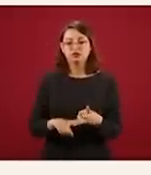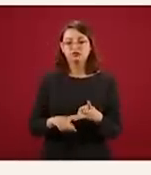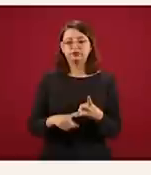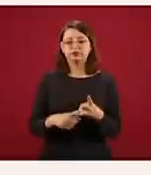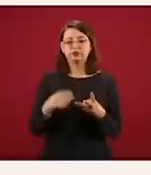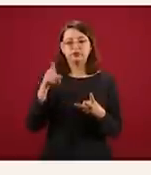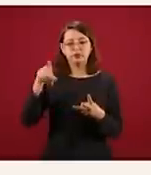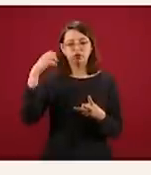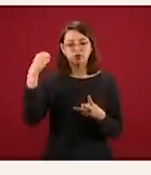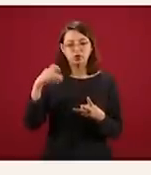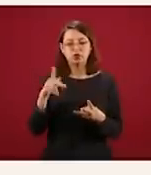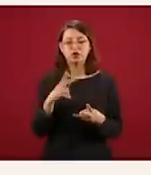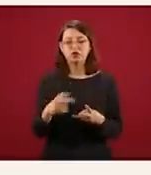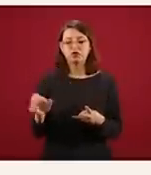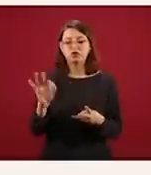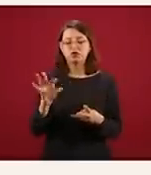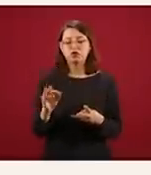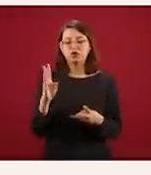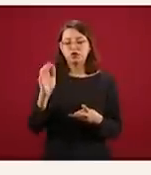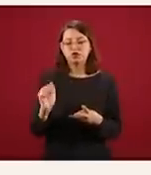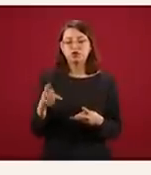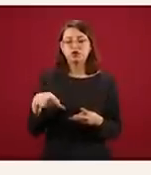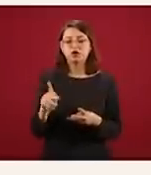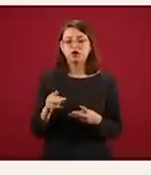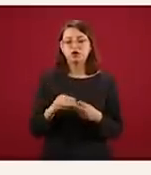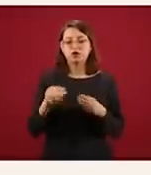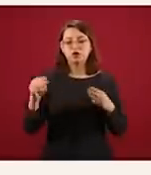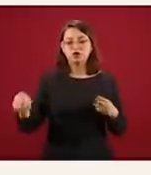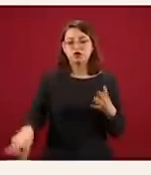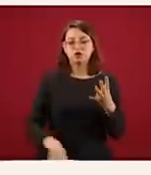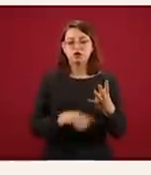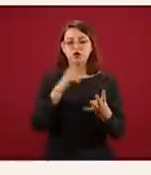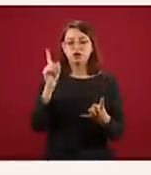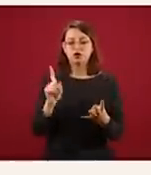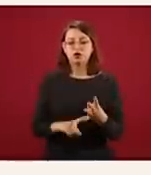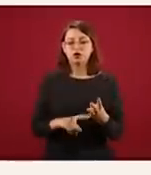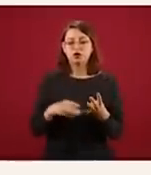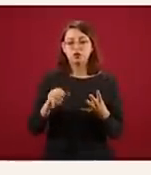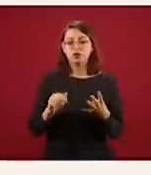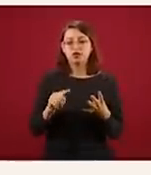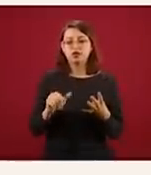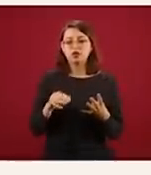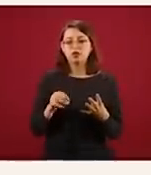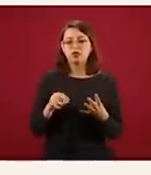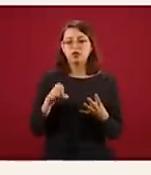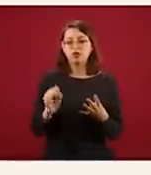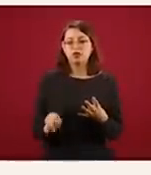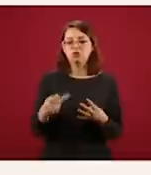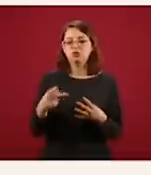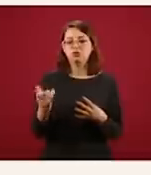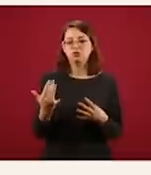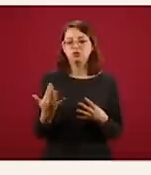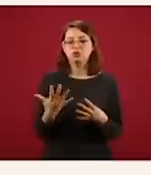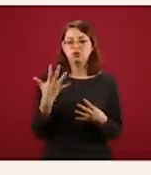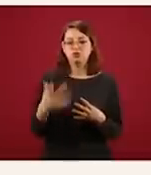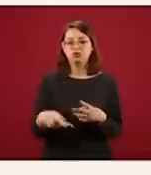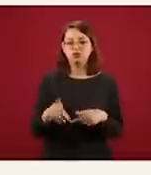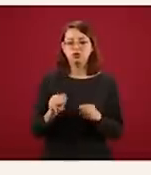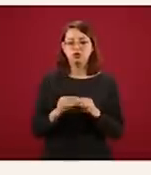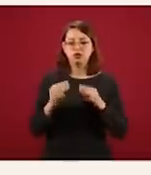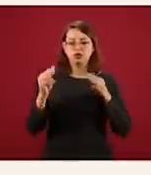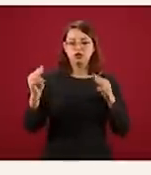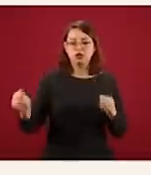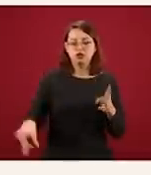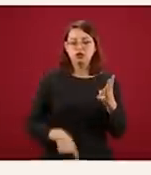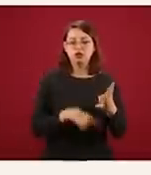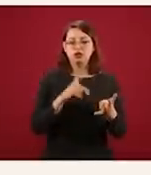Salina Cruz, 249 kilómetros, Matamoros, Cadereyta, 255 kilómetros y Minatitlán,